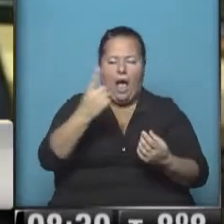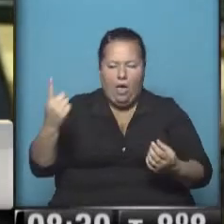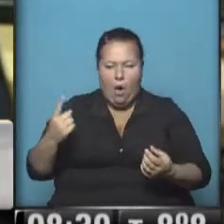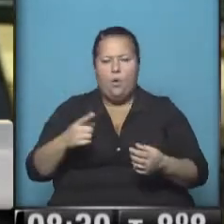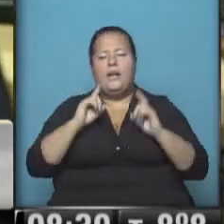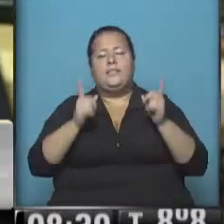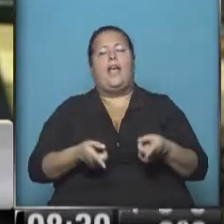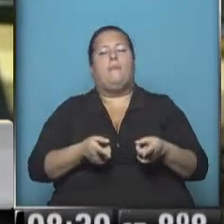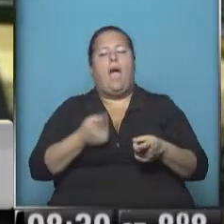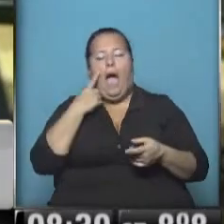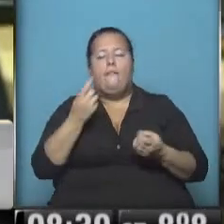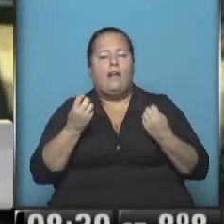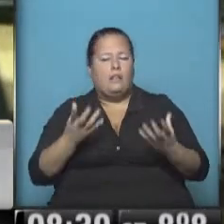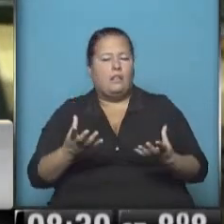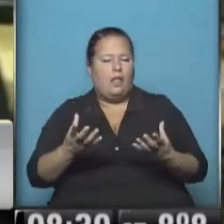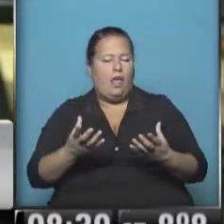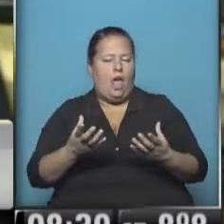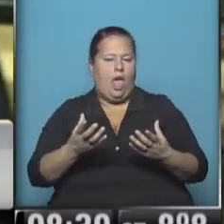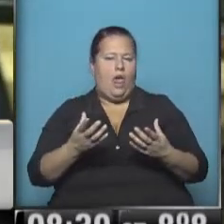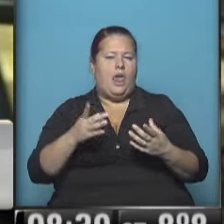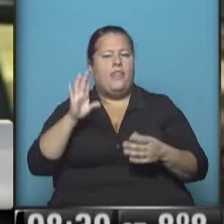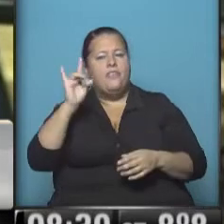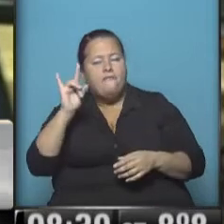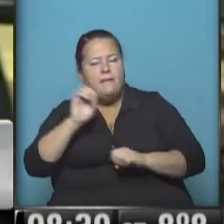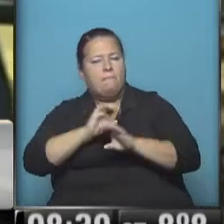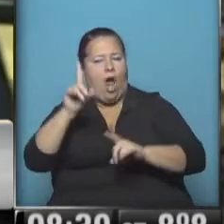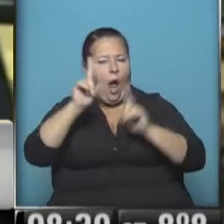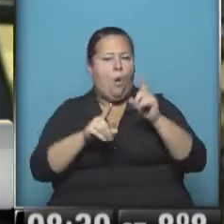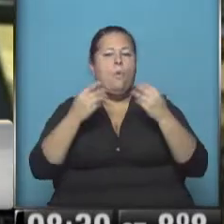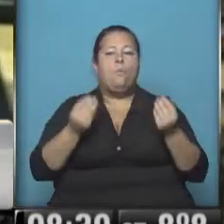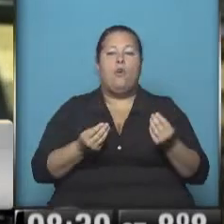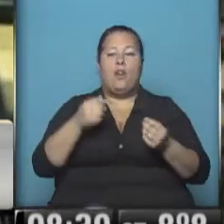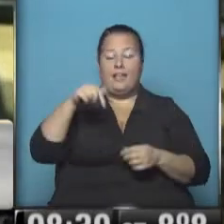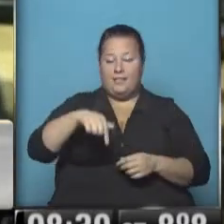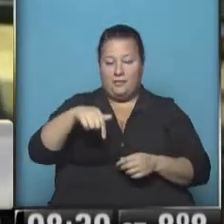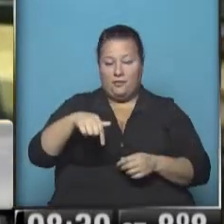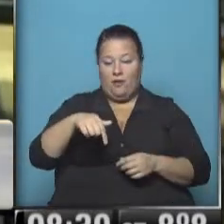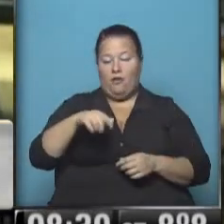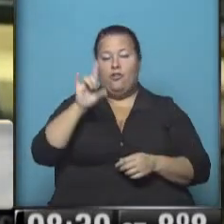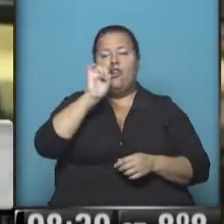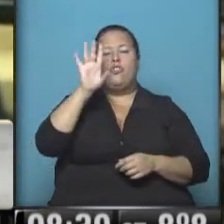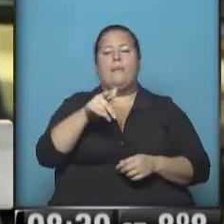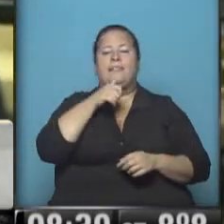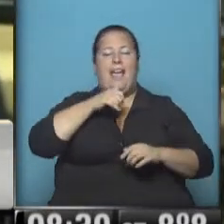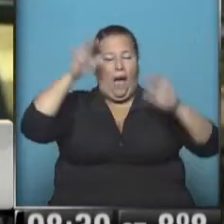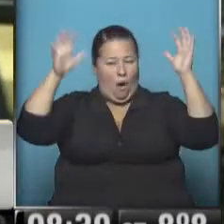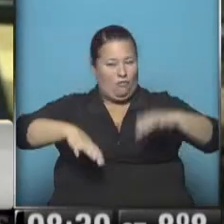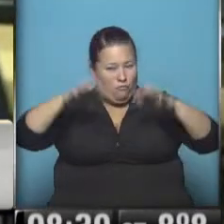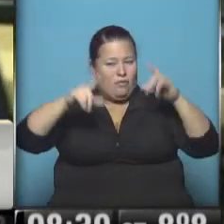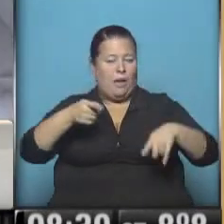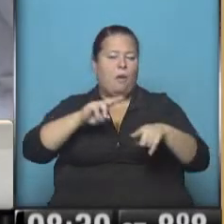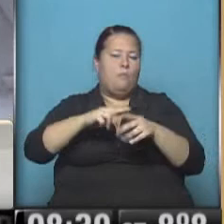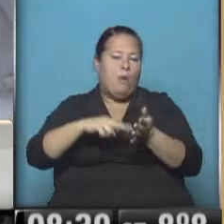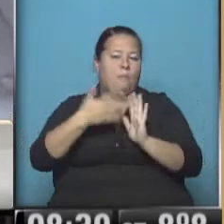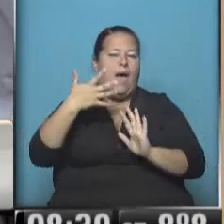y particularmente ver la complejidad, porque esto es objeto no solo del agua caída, sino de un conflicto que ya lleva